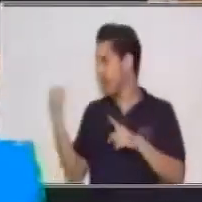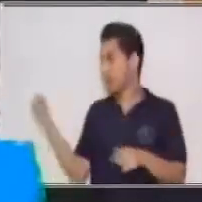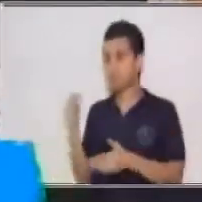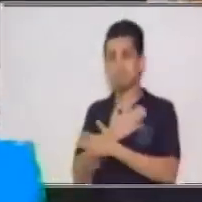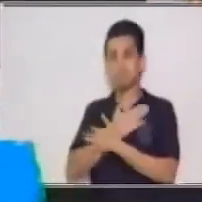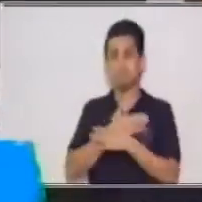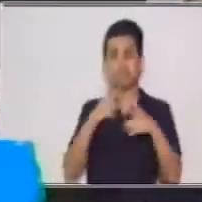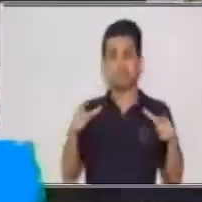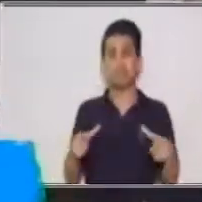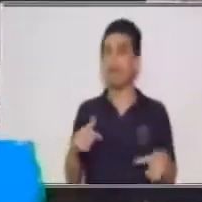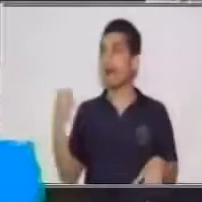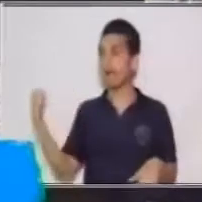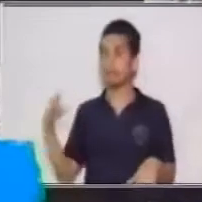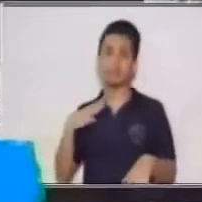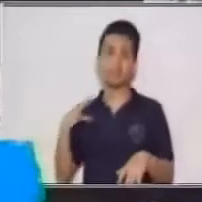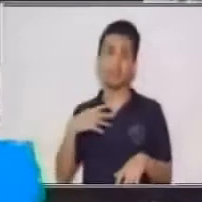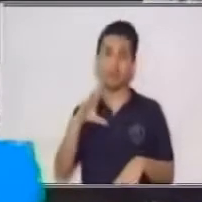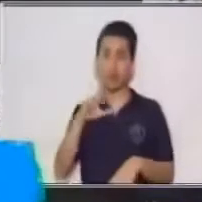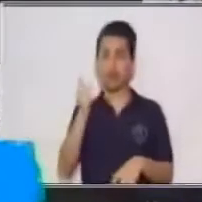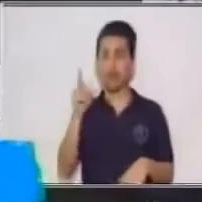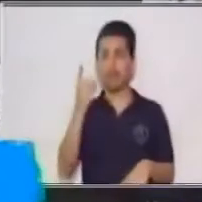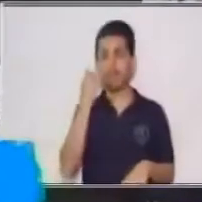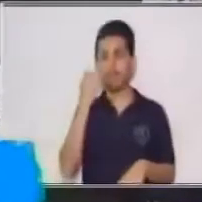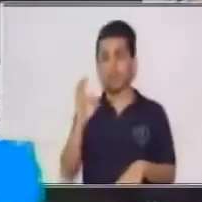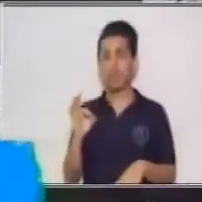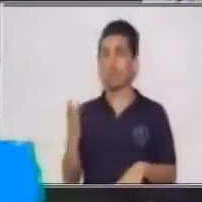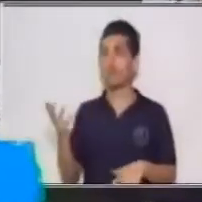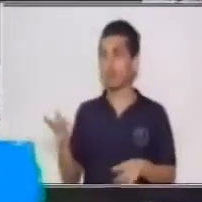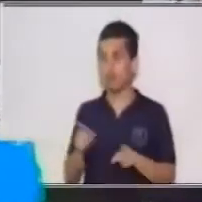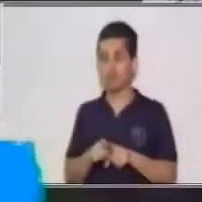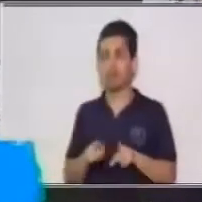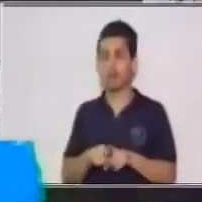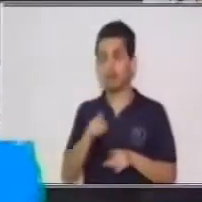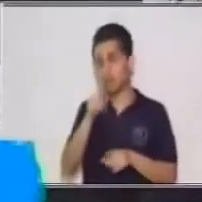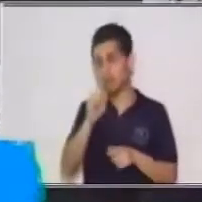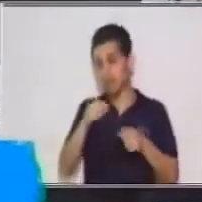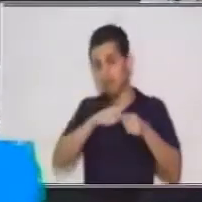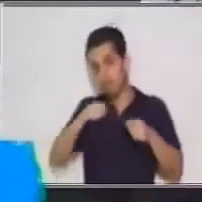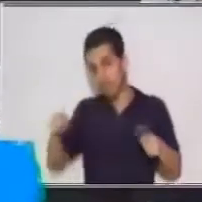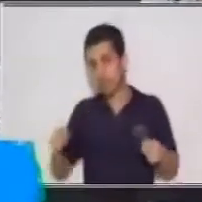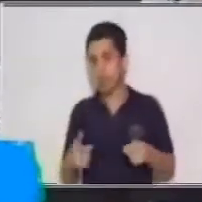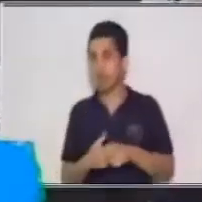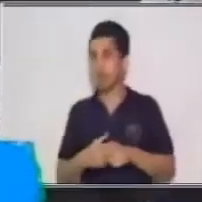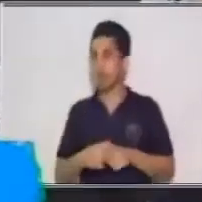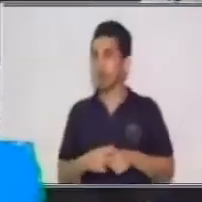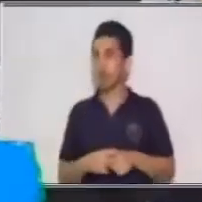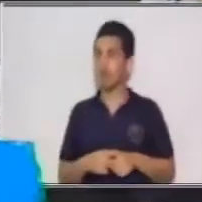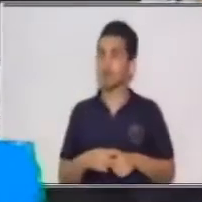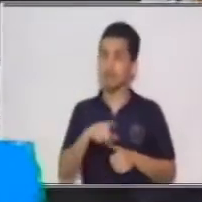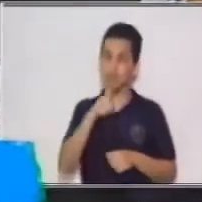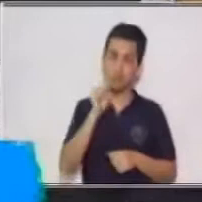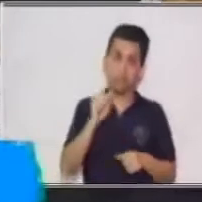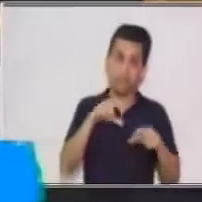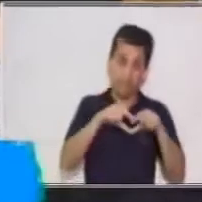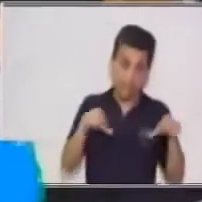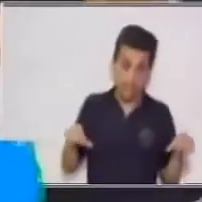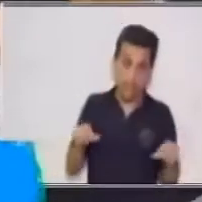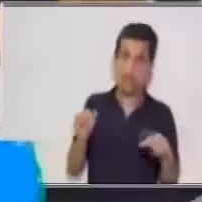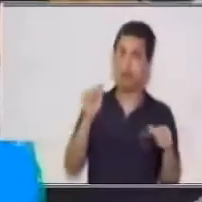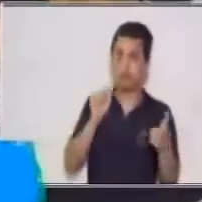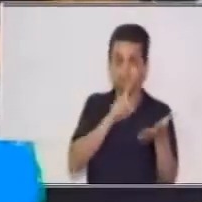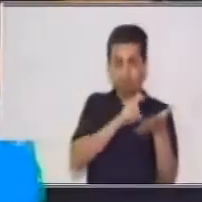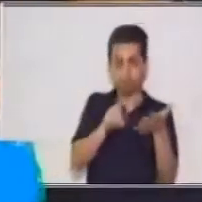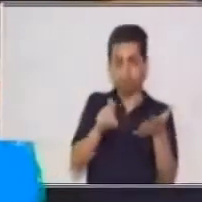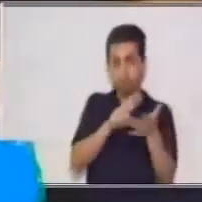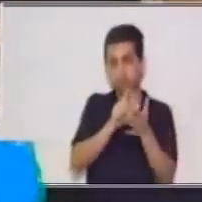Ahí ya tienes el radio. Puedes medirlo. Por supuesto, si vas a utilizar una regla, desinféctala bien antes. Y